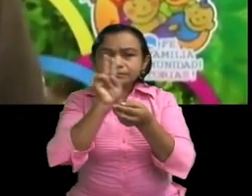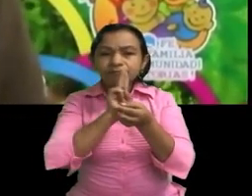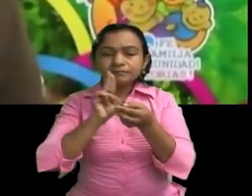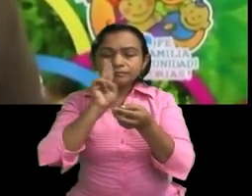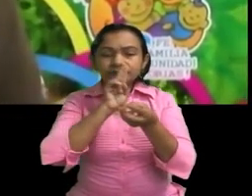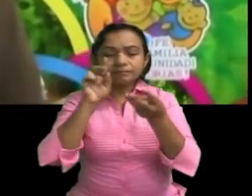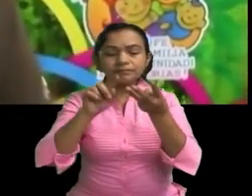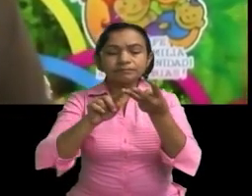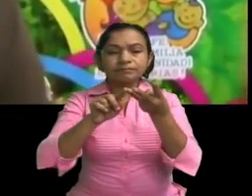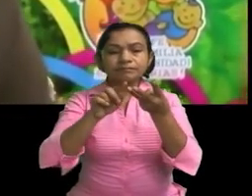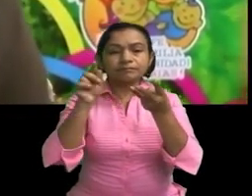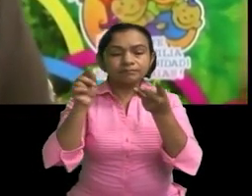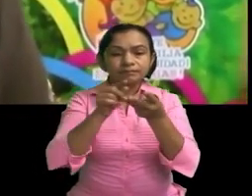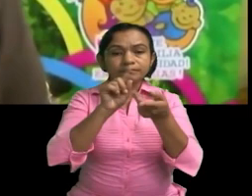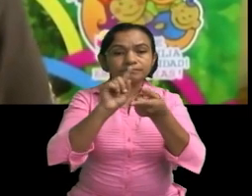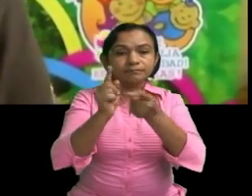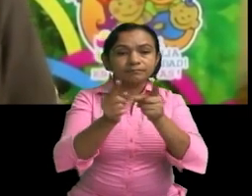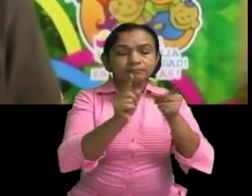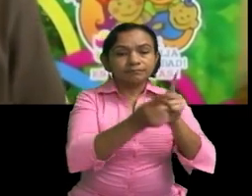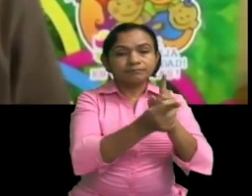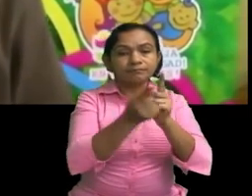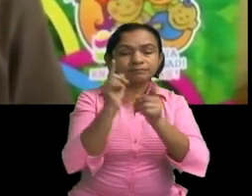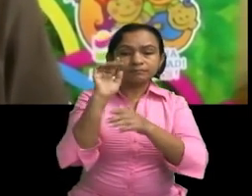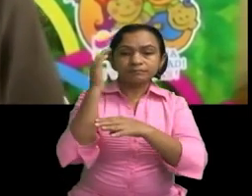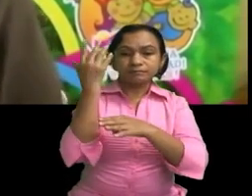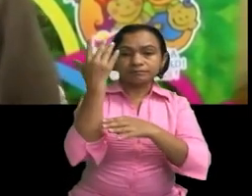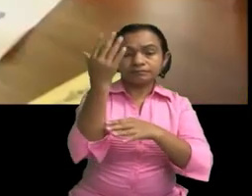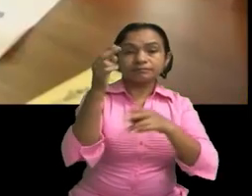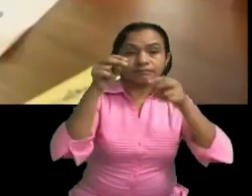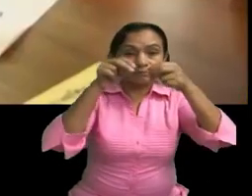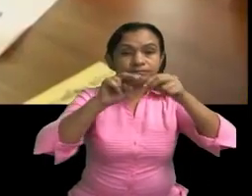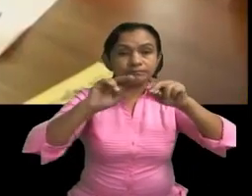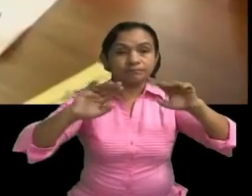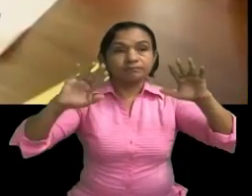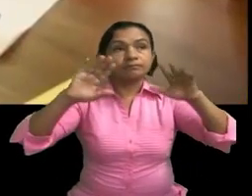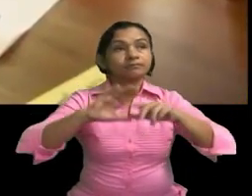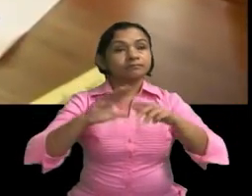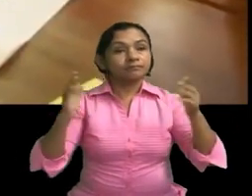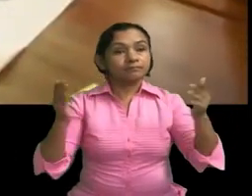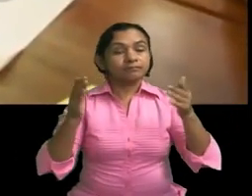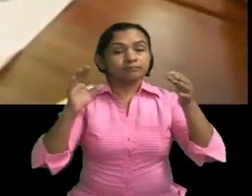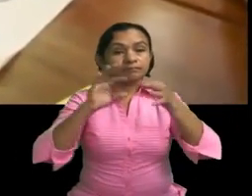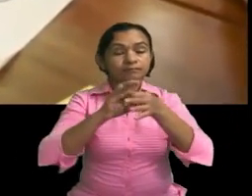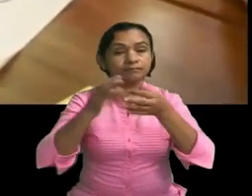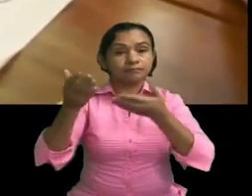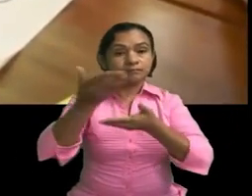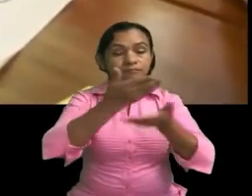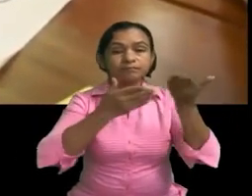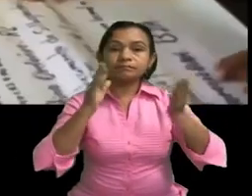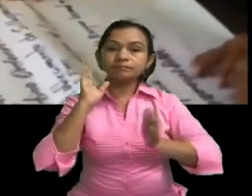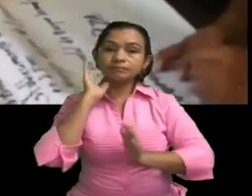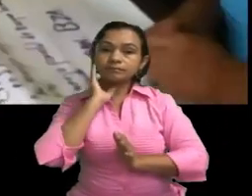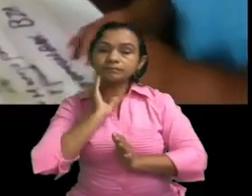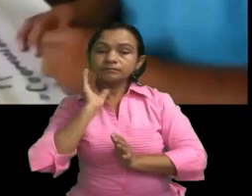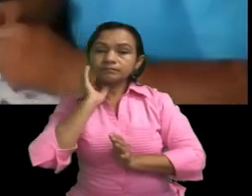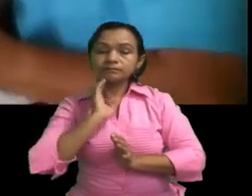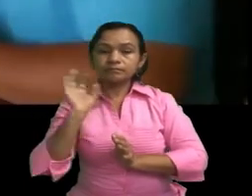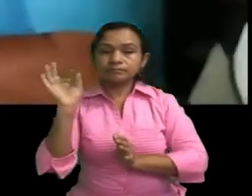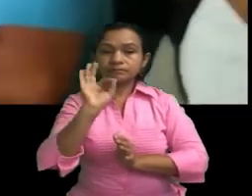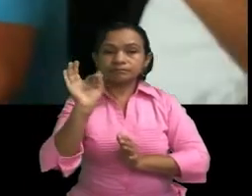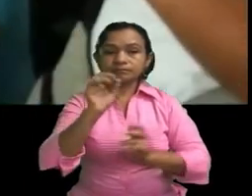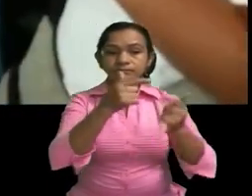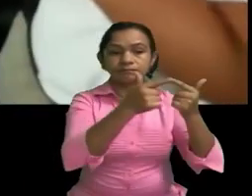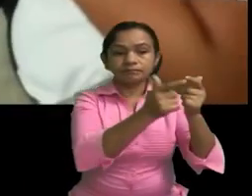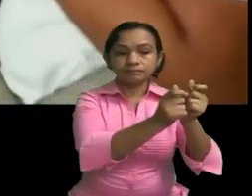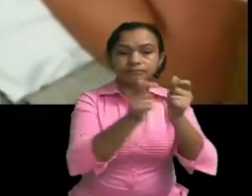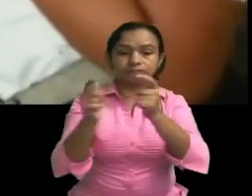para disminuir presiones sobre nuestros ecosistemas naturales. Como parte de este intercambio de experiencias, se conformaron dos grupos